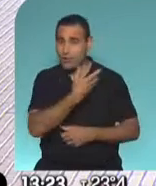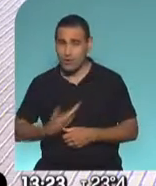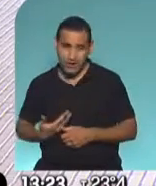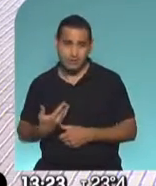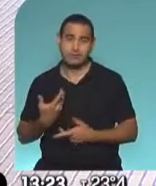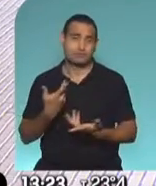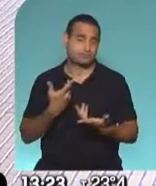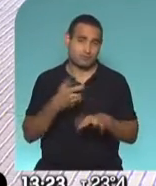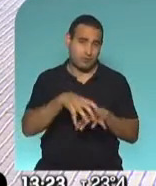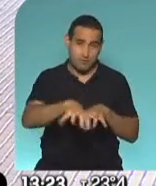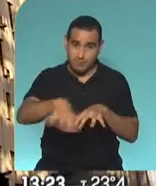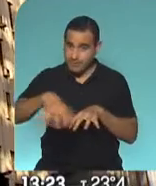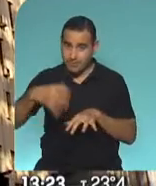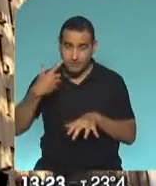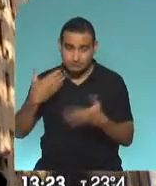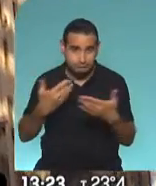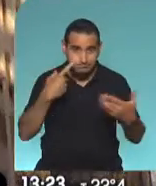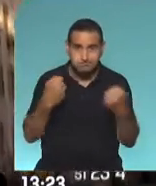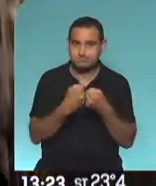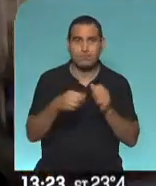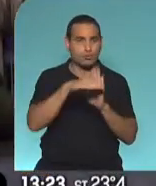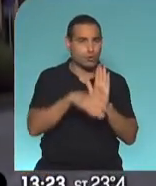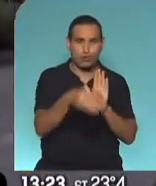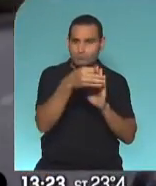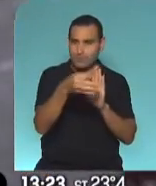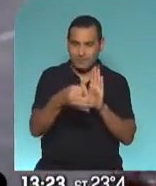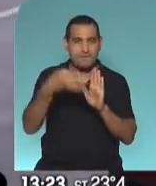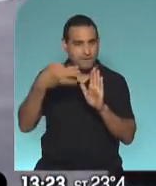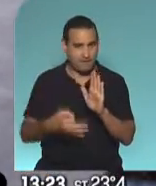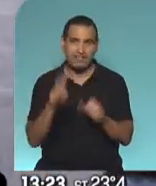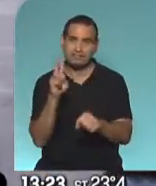través de sus distintas dependencias, están funcionando, están generando marcos de trabajo seguros.